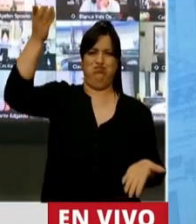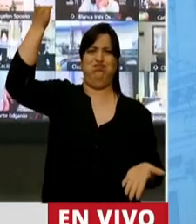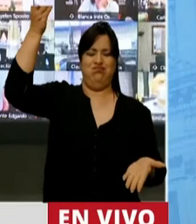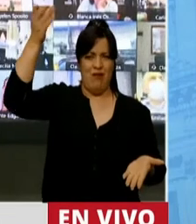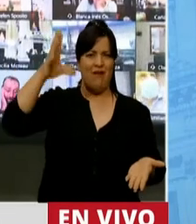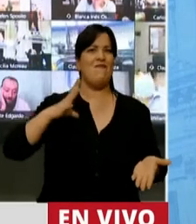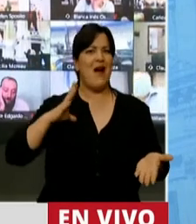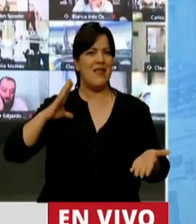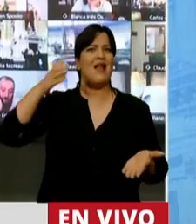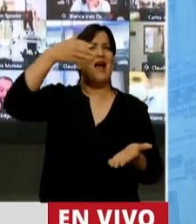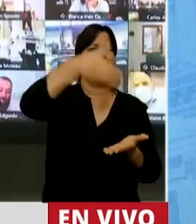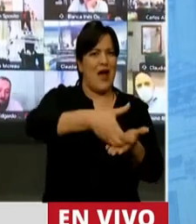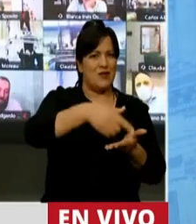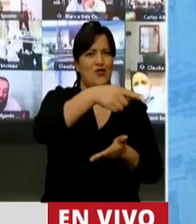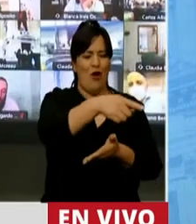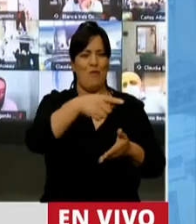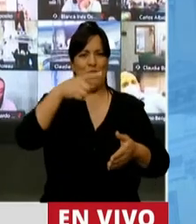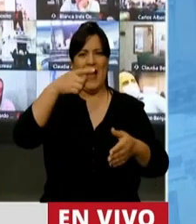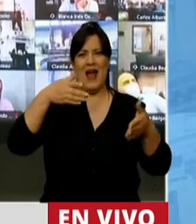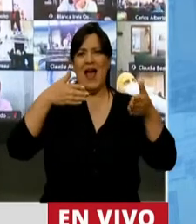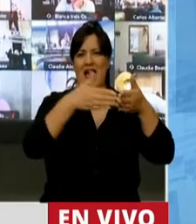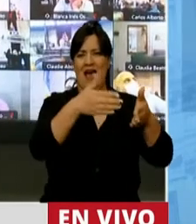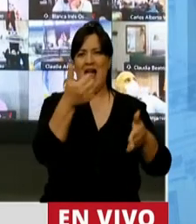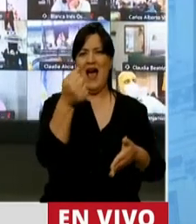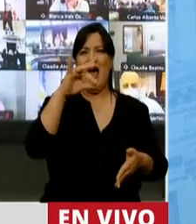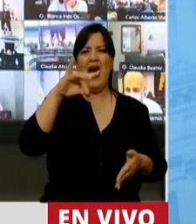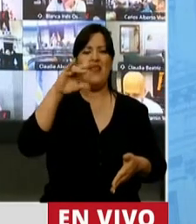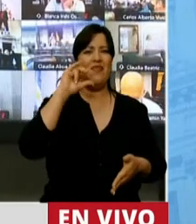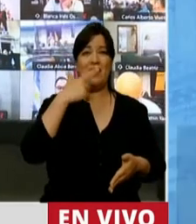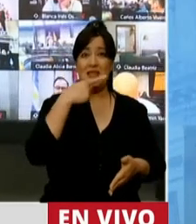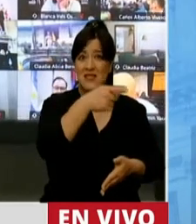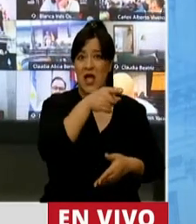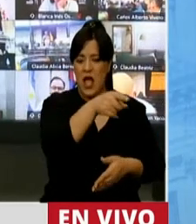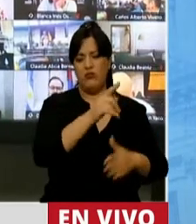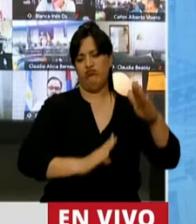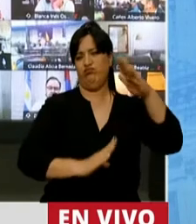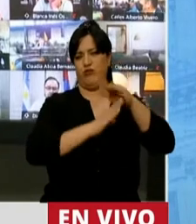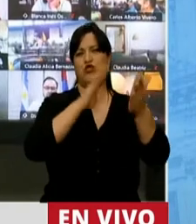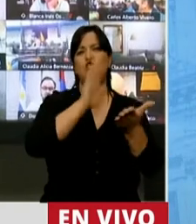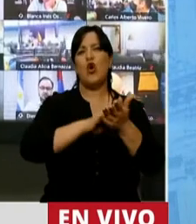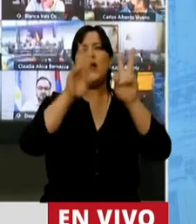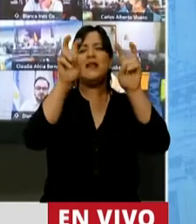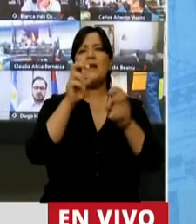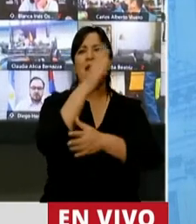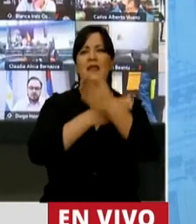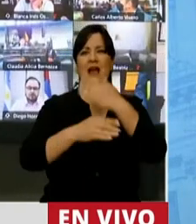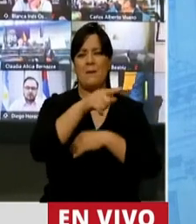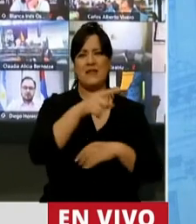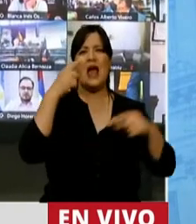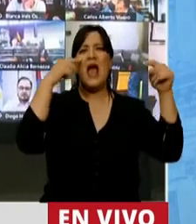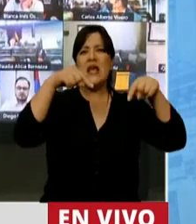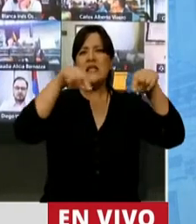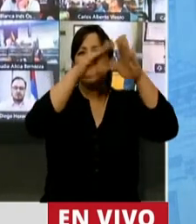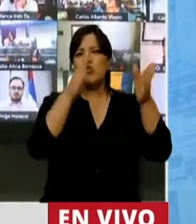desinversión hacia la agencia, que es el rector en materia de discapacidad. Es la institución rectora en materia